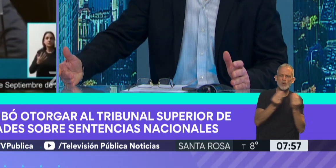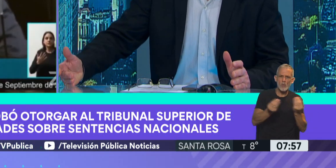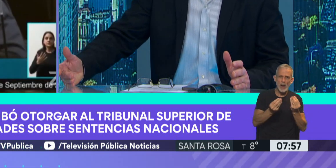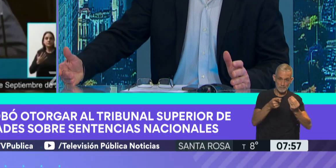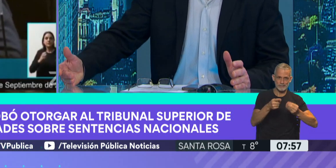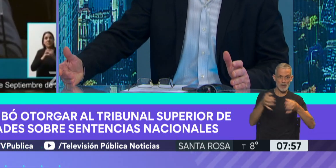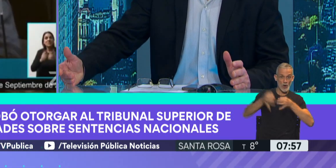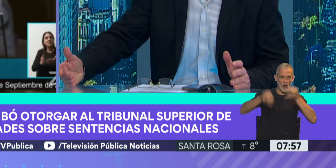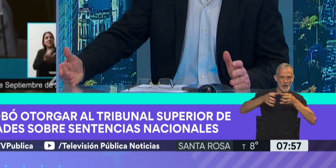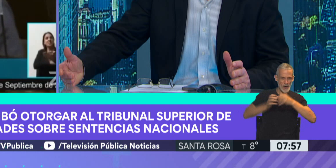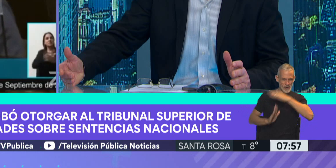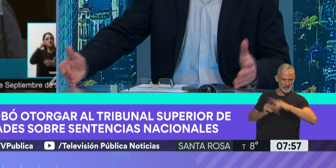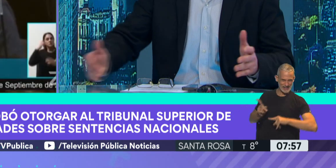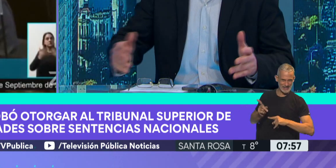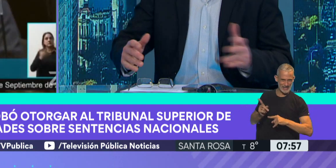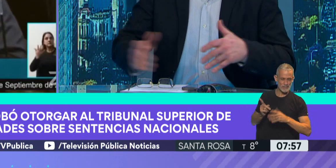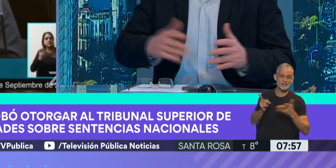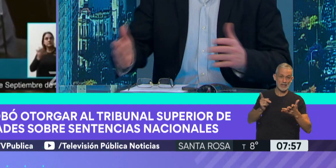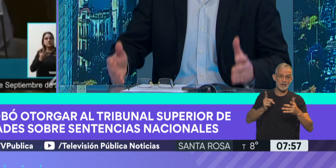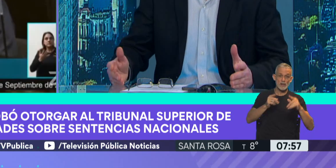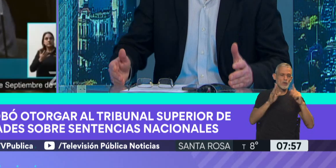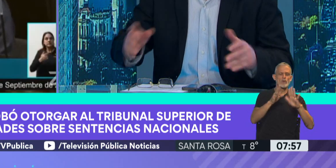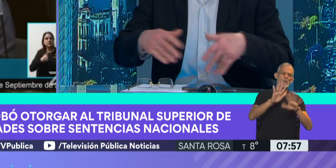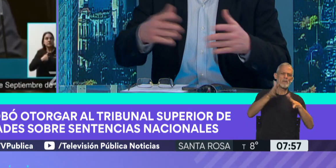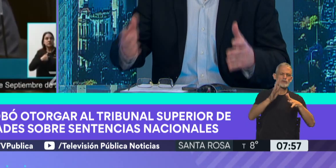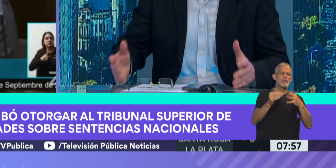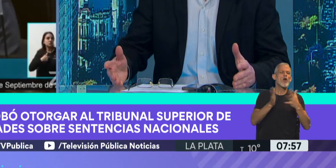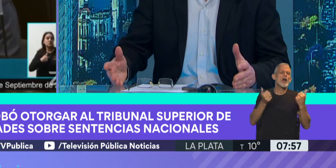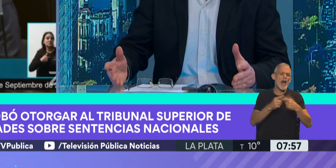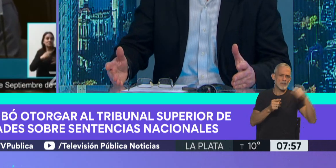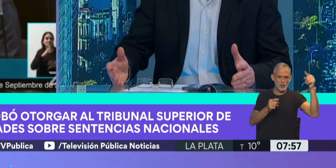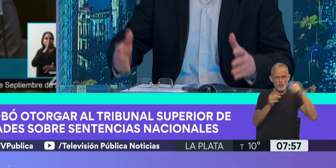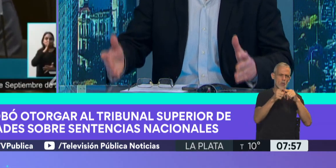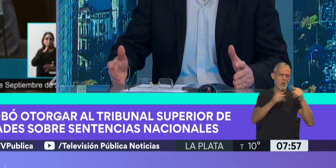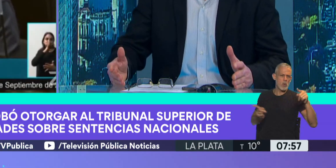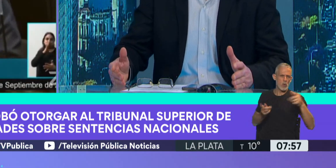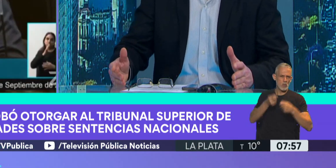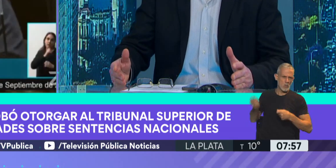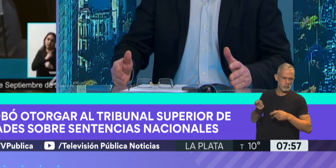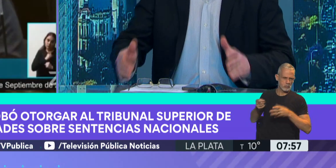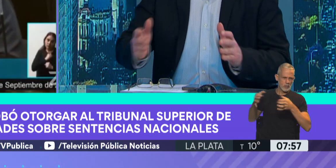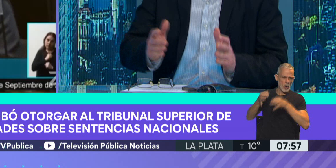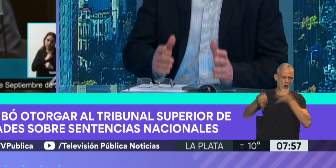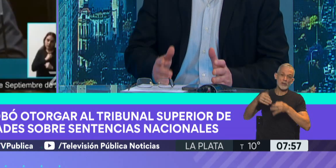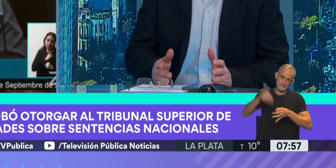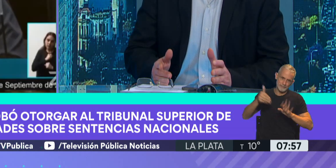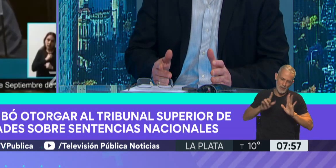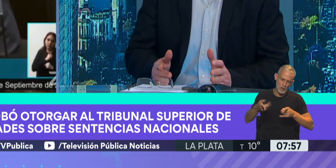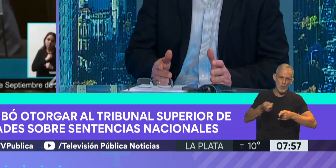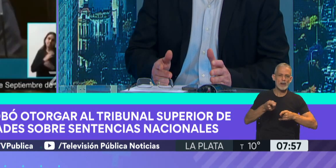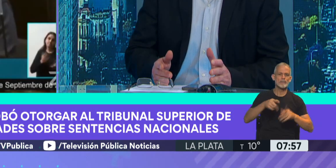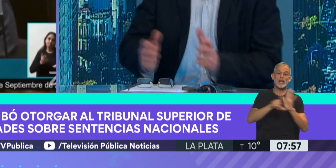es la Corte Suprema de Justicia. Es decir, es más o menos rápido, aunque la justicia siempre tarda y tarda mucho. Lo que determinó